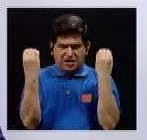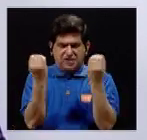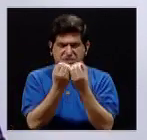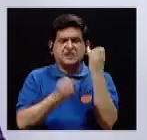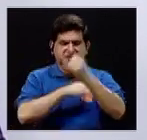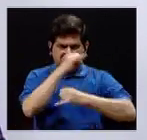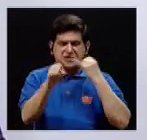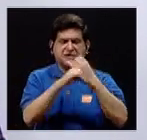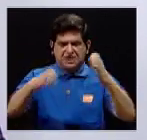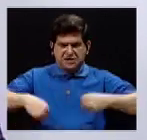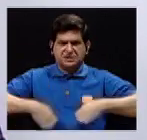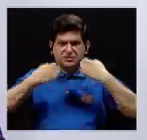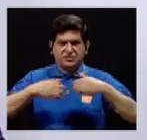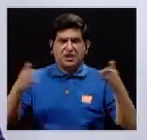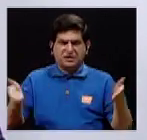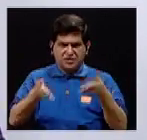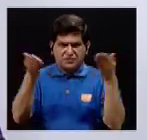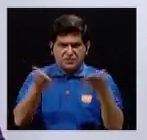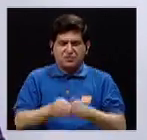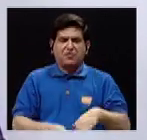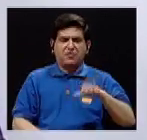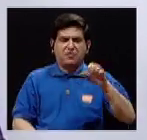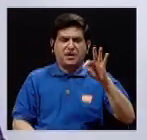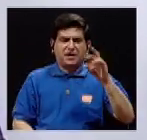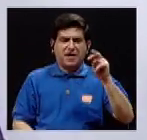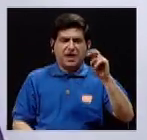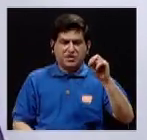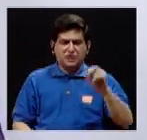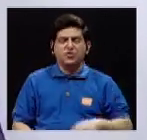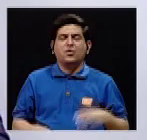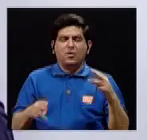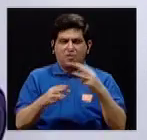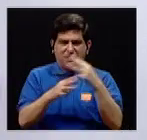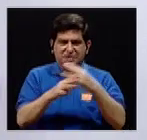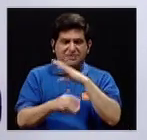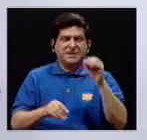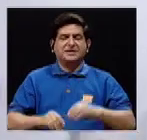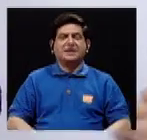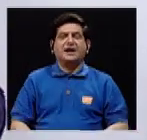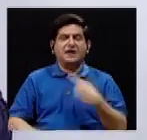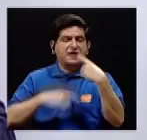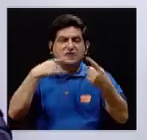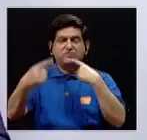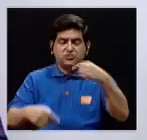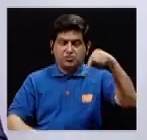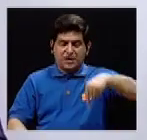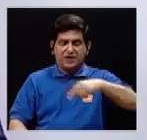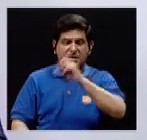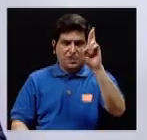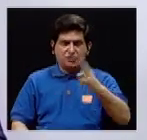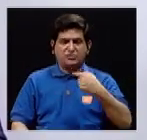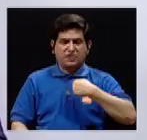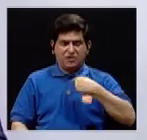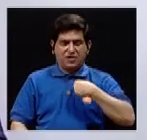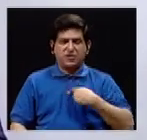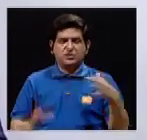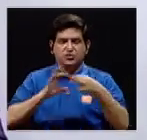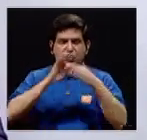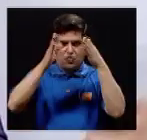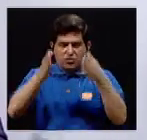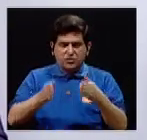organismos a nivel internacional para promover la etnomatemática y para difundirla aquí en Costa Rica eh yo soy la coordinadora del